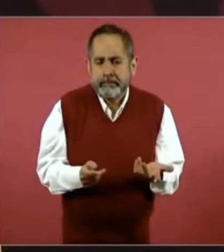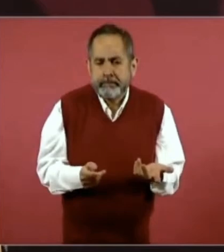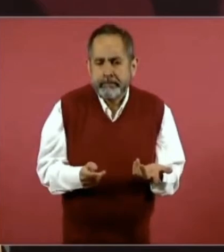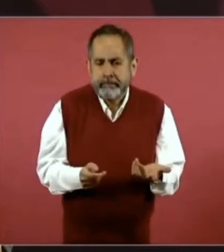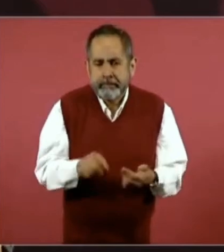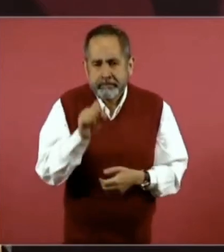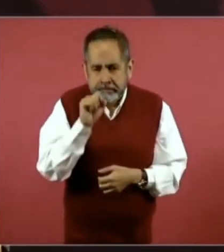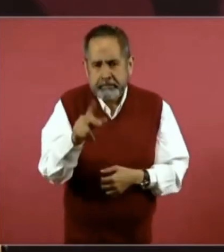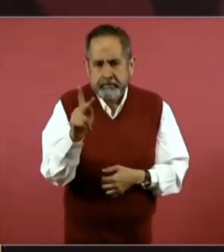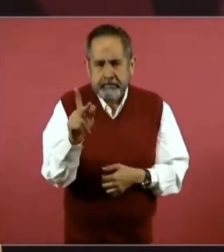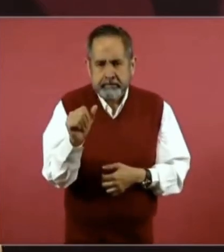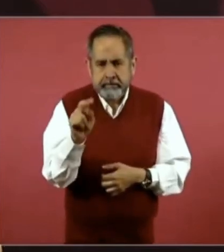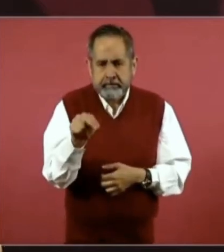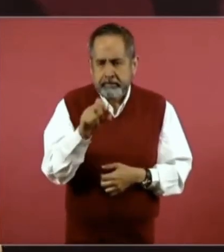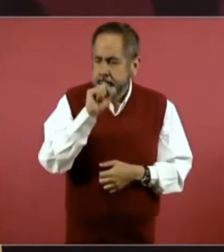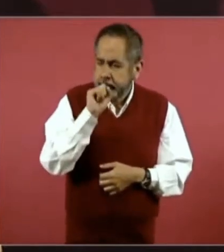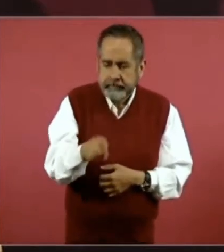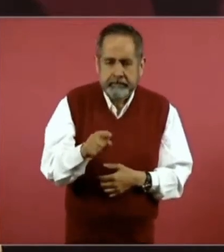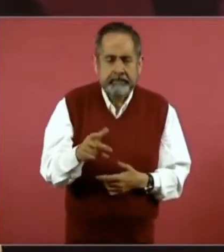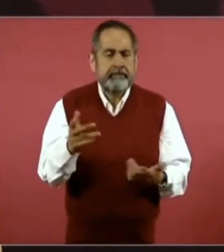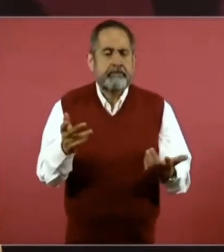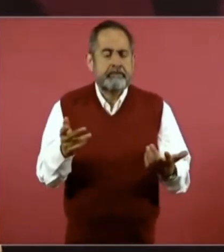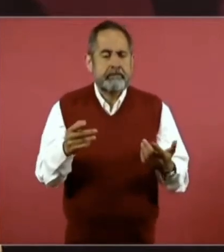Los panistas.